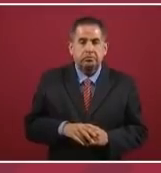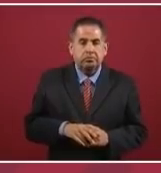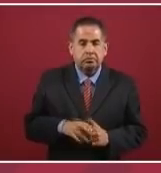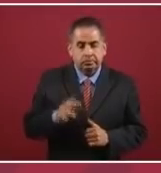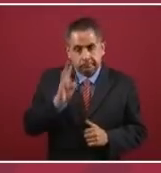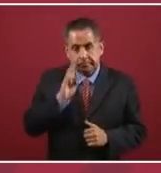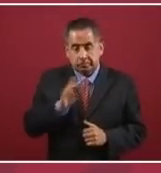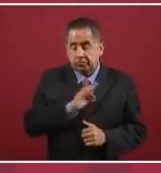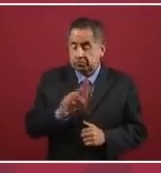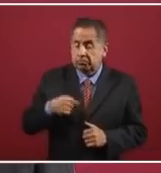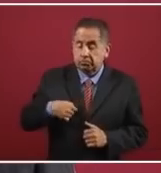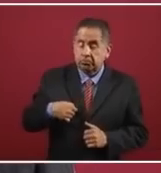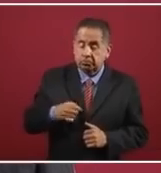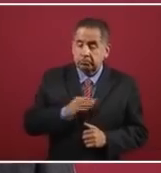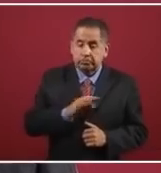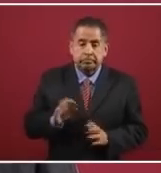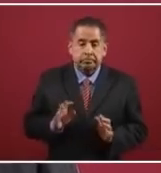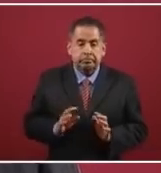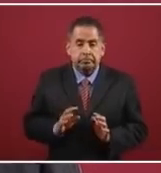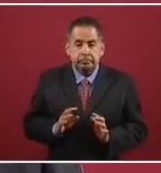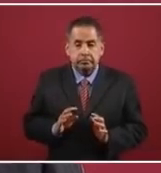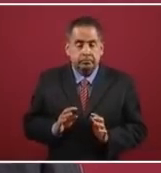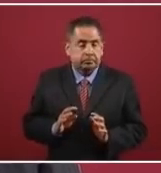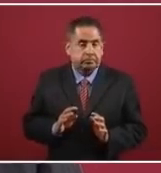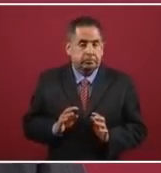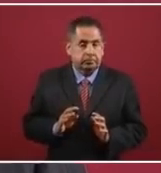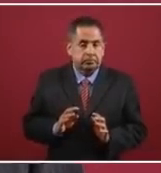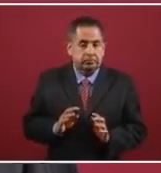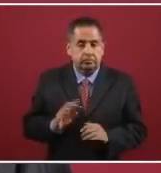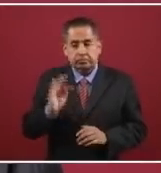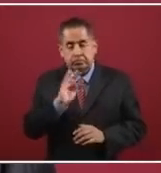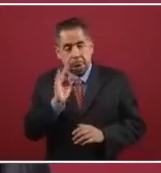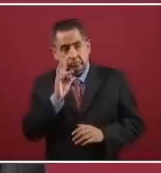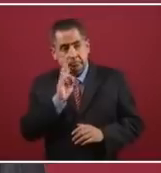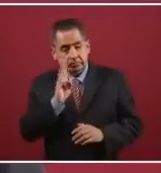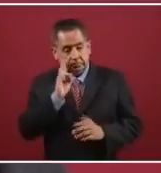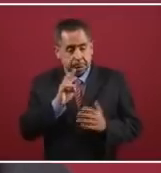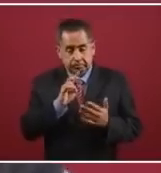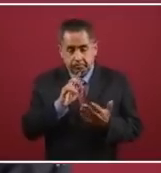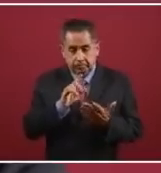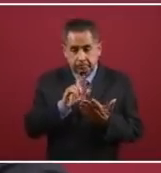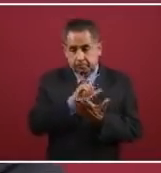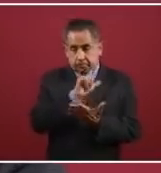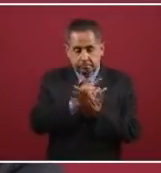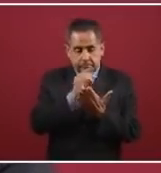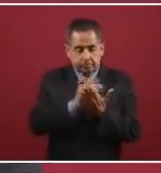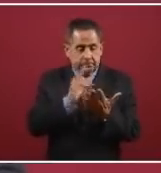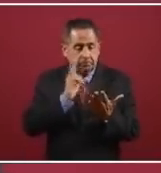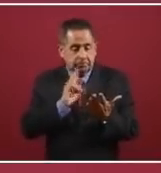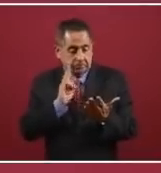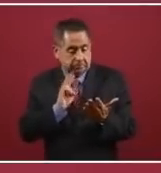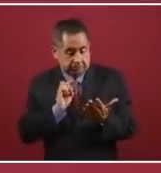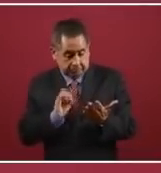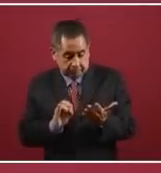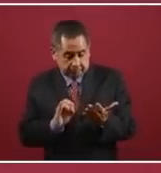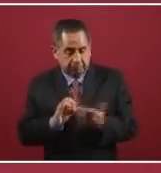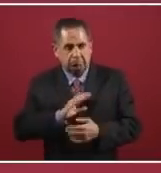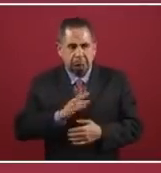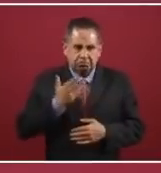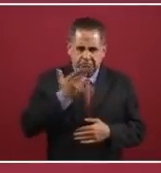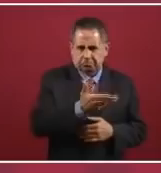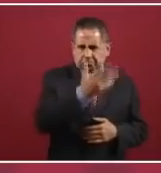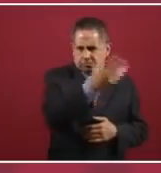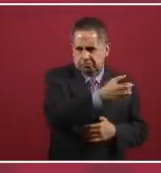nosotros, si nos los permite la ley, solicitar la